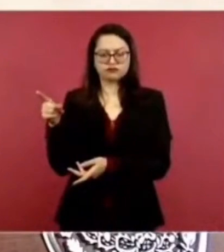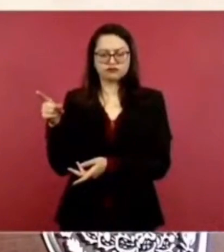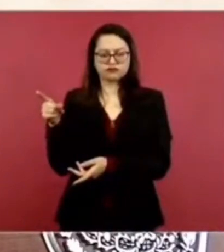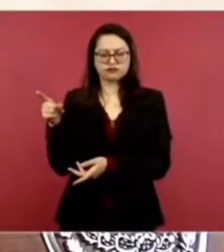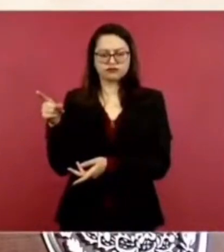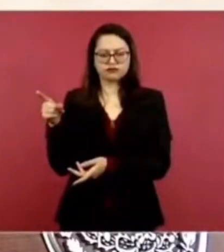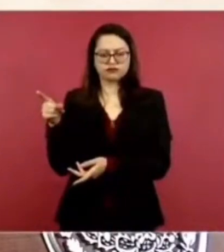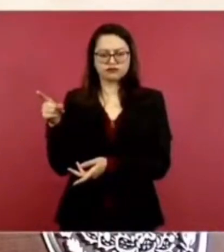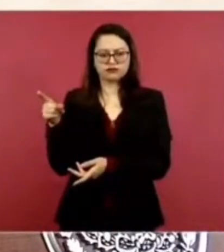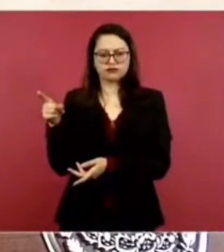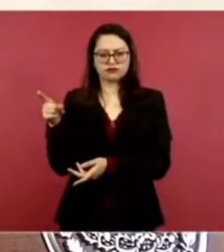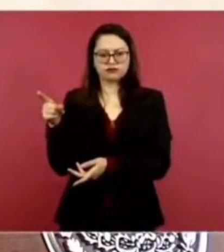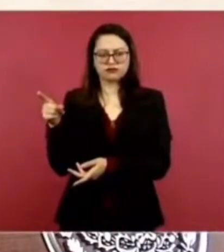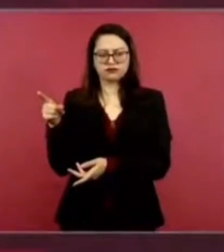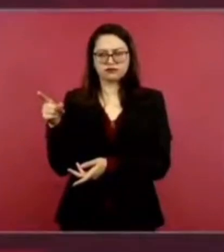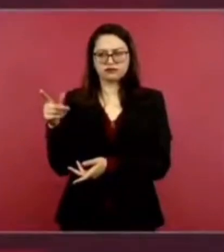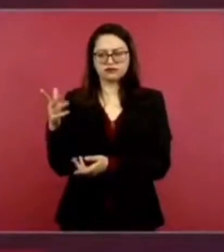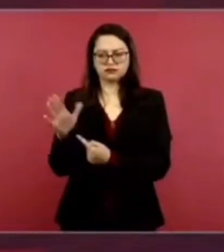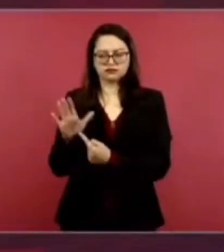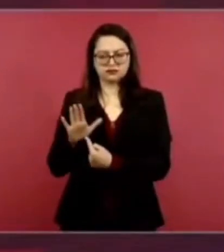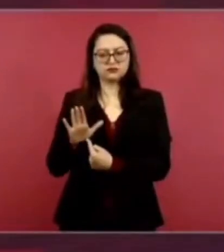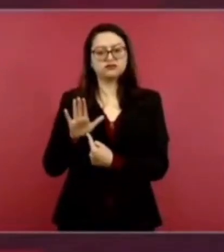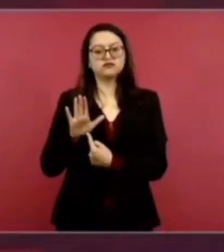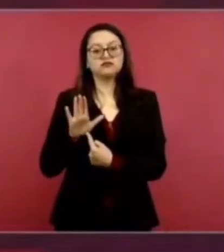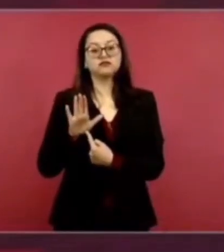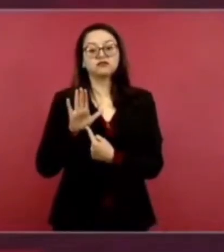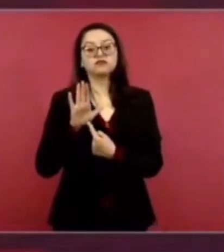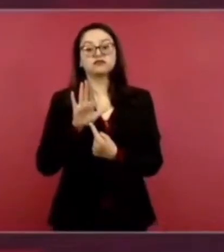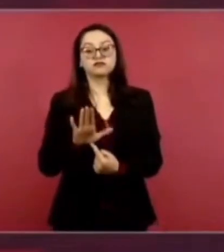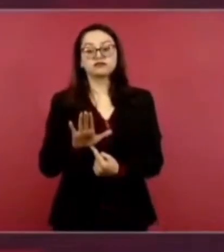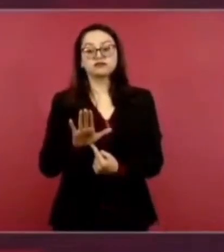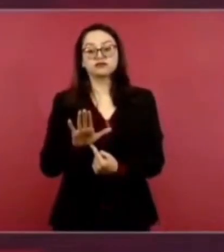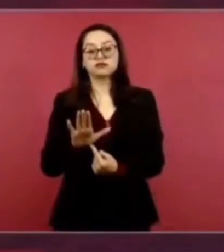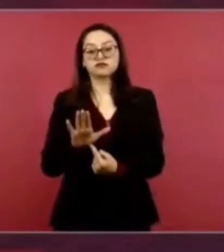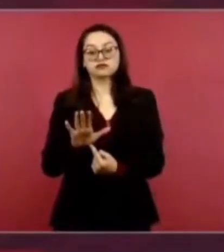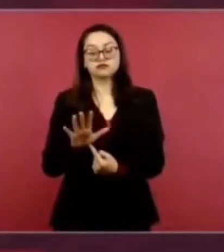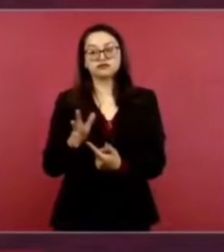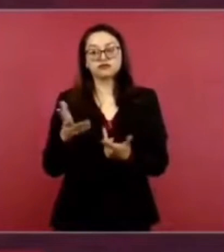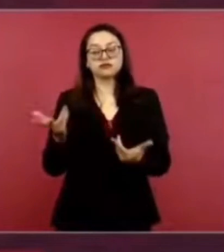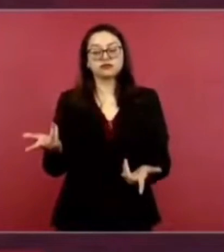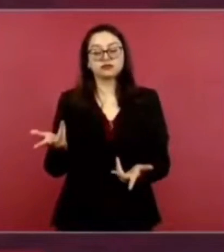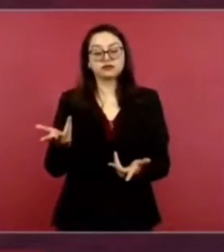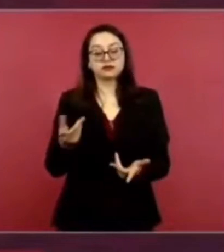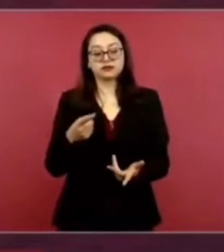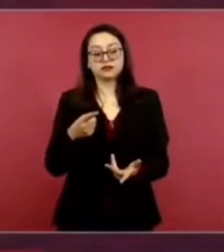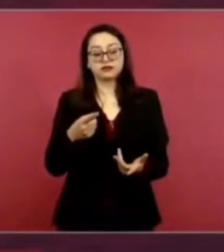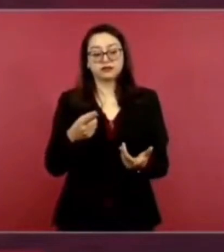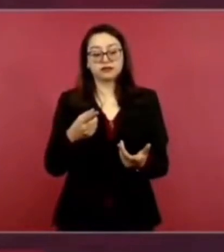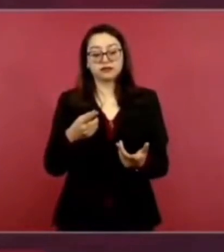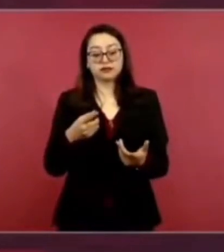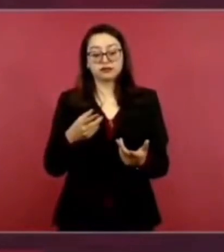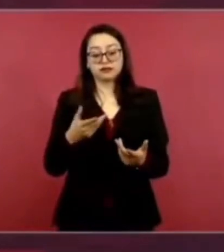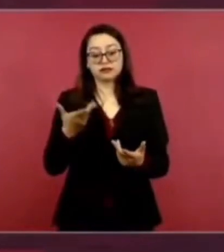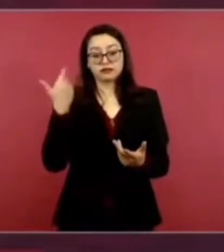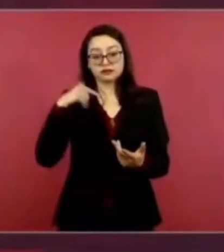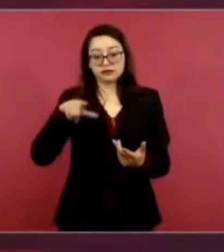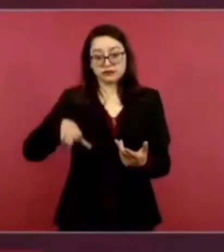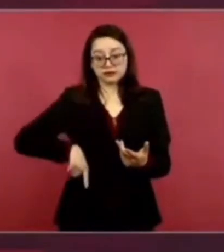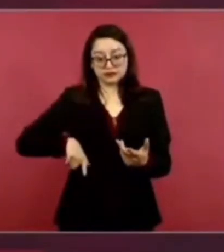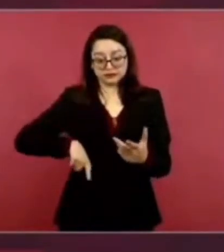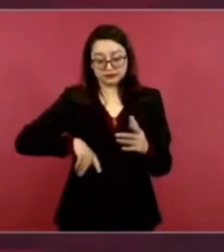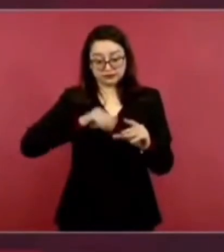que inventaron la llamada verdad histórica